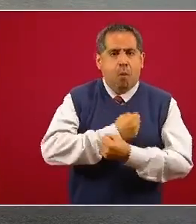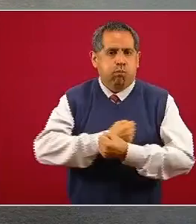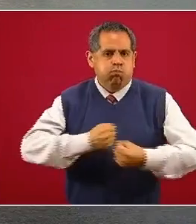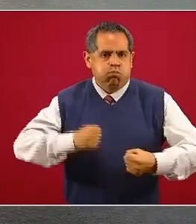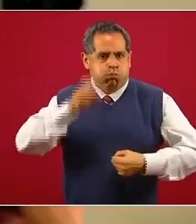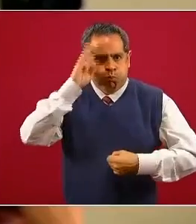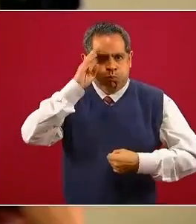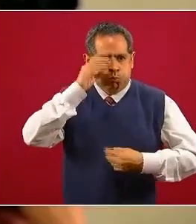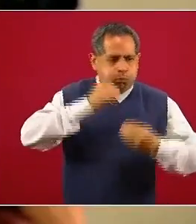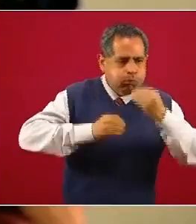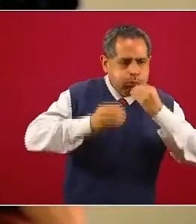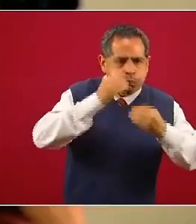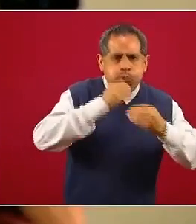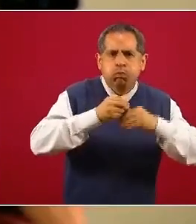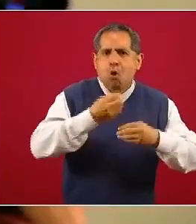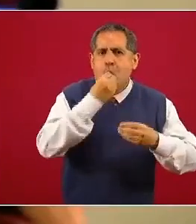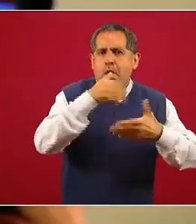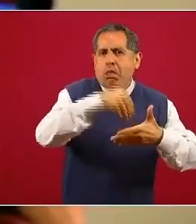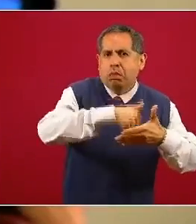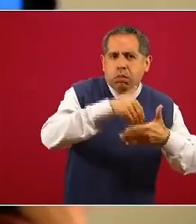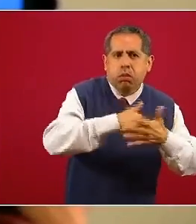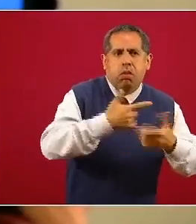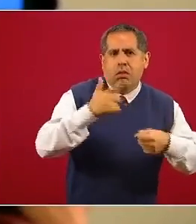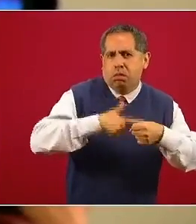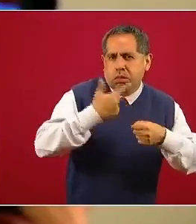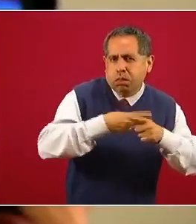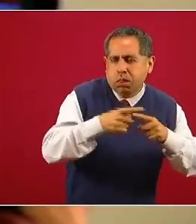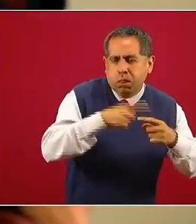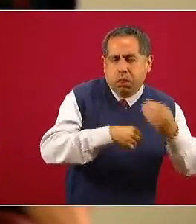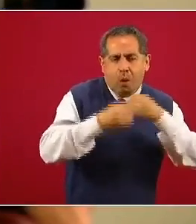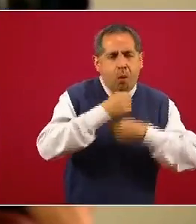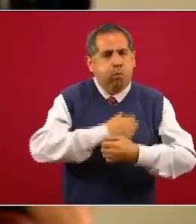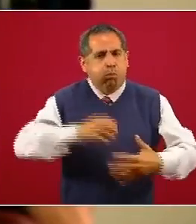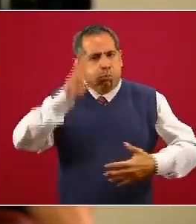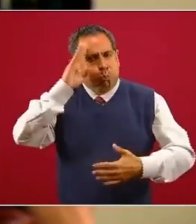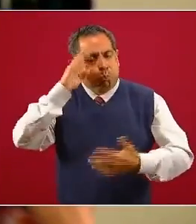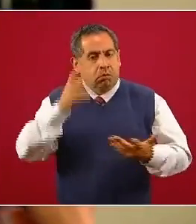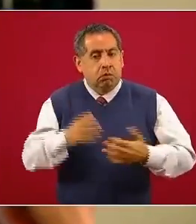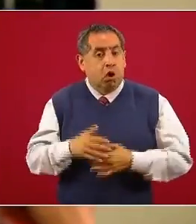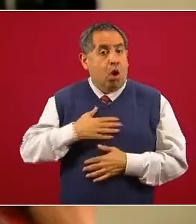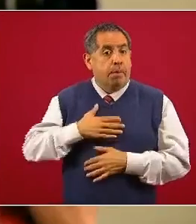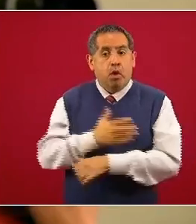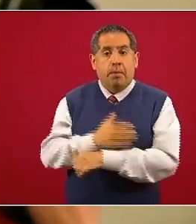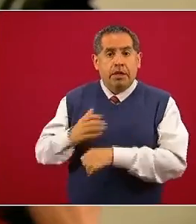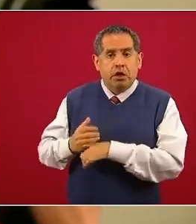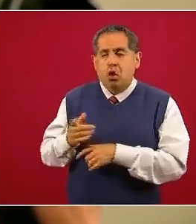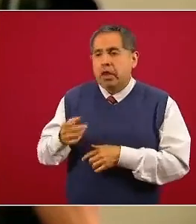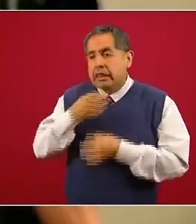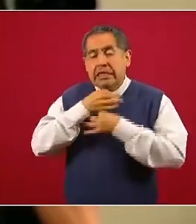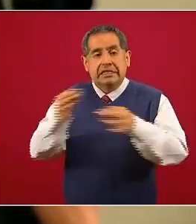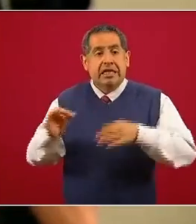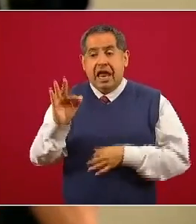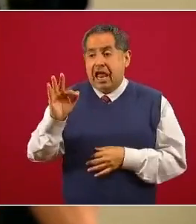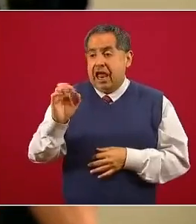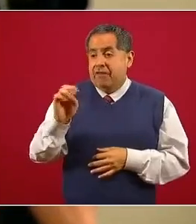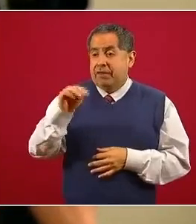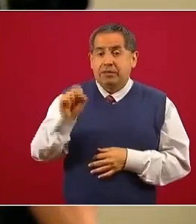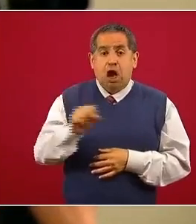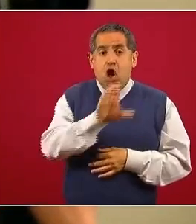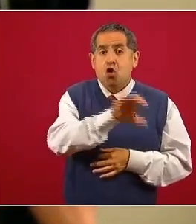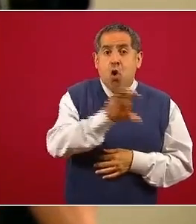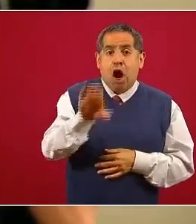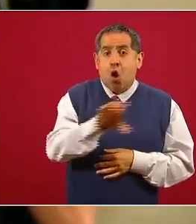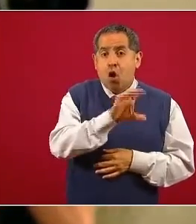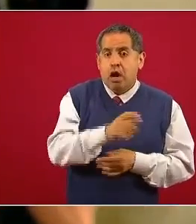ingesta de bebidas gaseosas. Hoy mi compañero y colega Luis Guillermo Hernández revela que FEMSA Coca-Cola le está